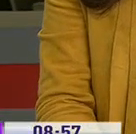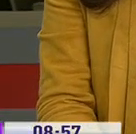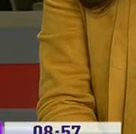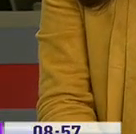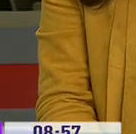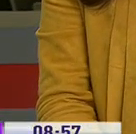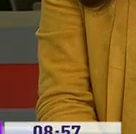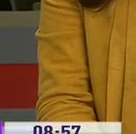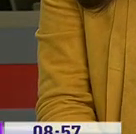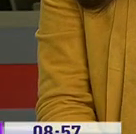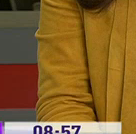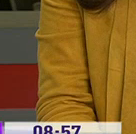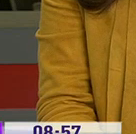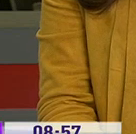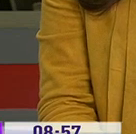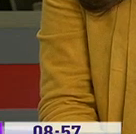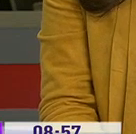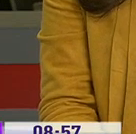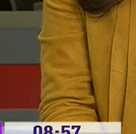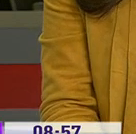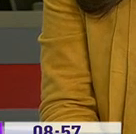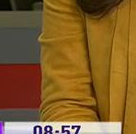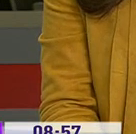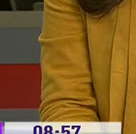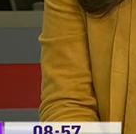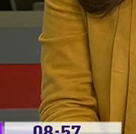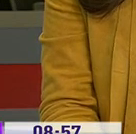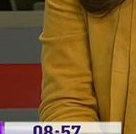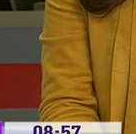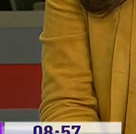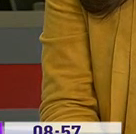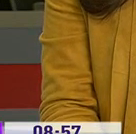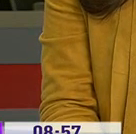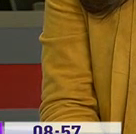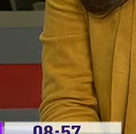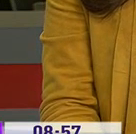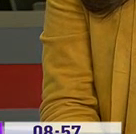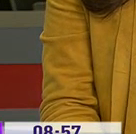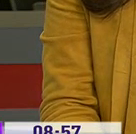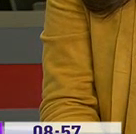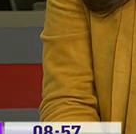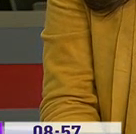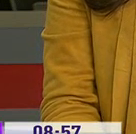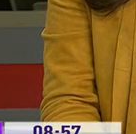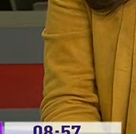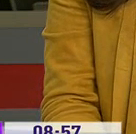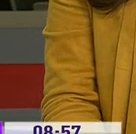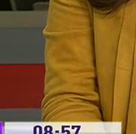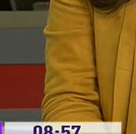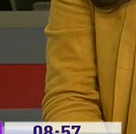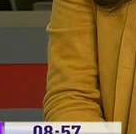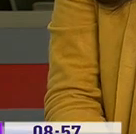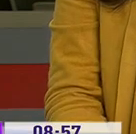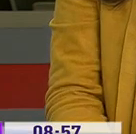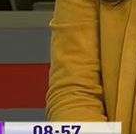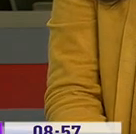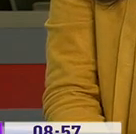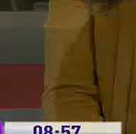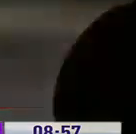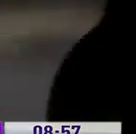Hollywood, junto a Julia Roberts y Chris Hemsworth. El superhéroe será homenajeado en el icónico sitio en Los Ángeles.